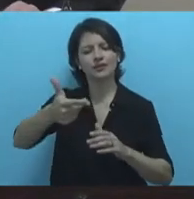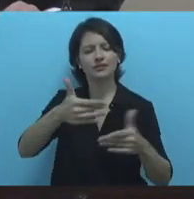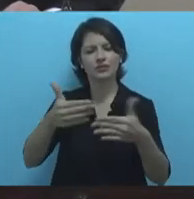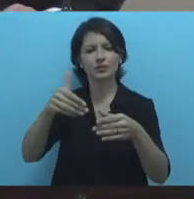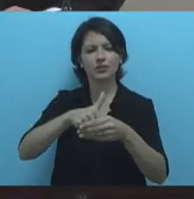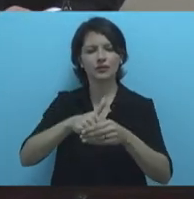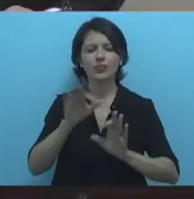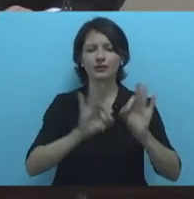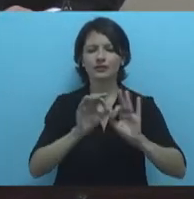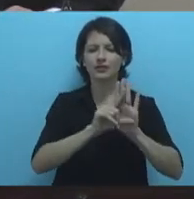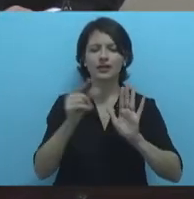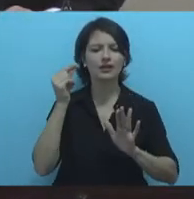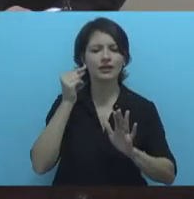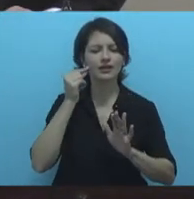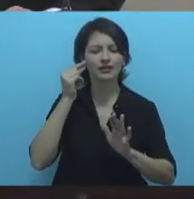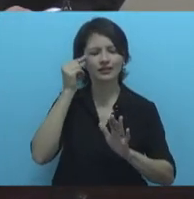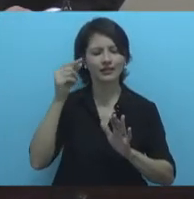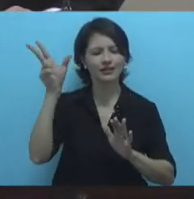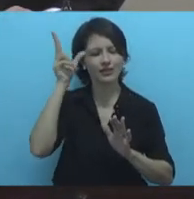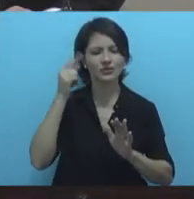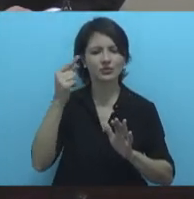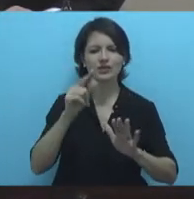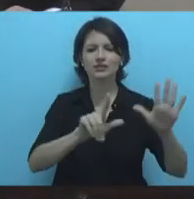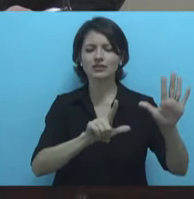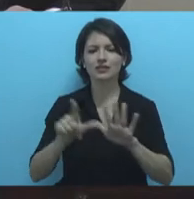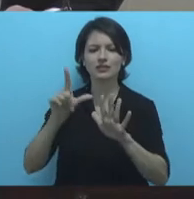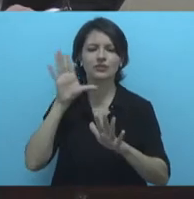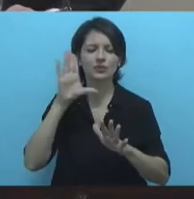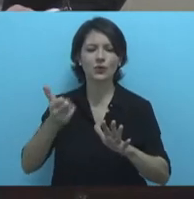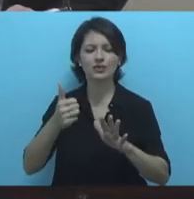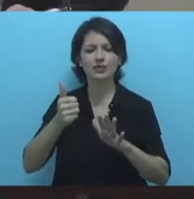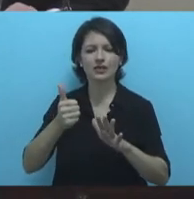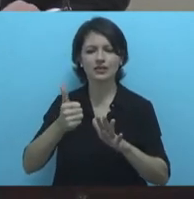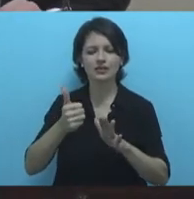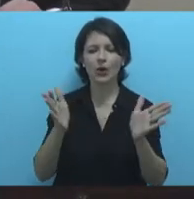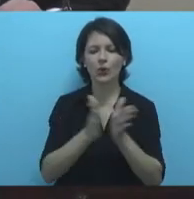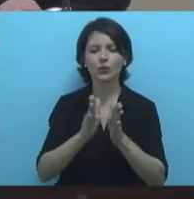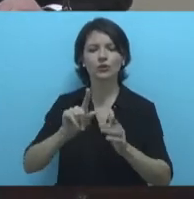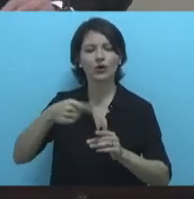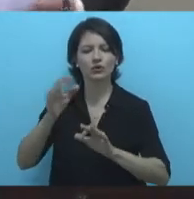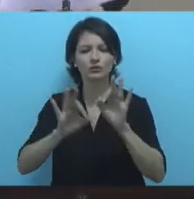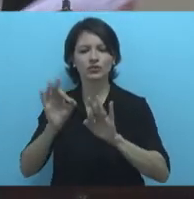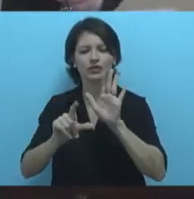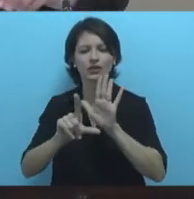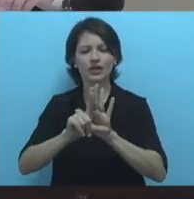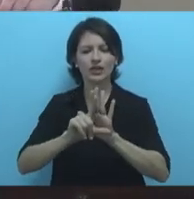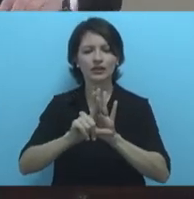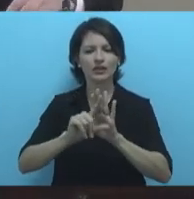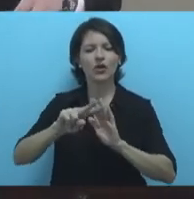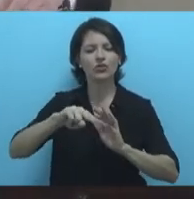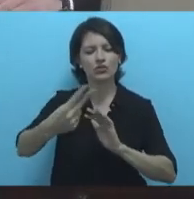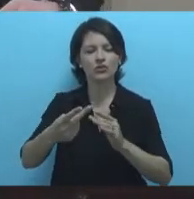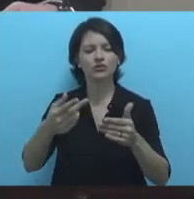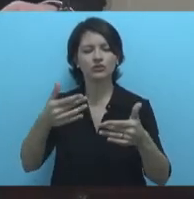proyecto de ley 38 mil 756 con el 38 mil 794 preferencias para dos